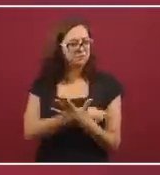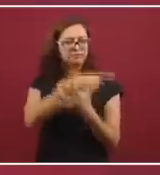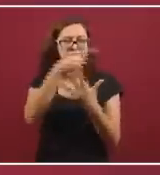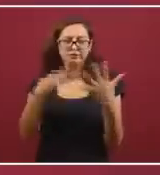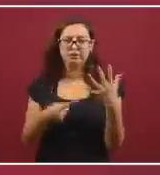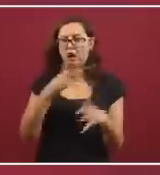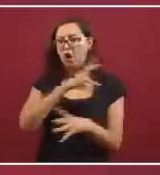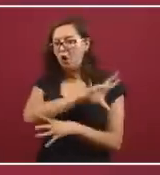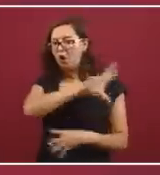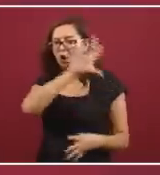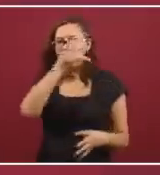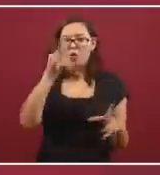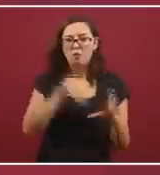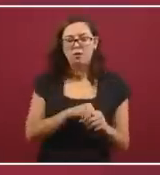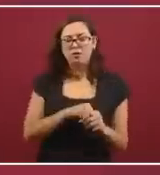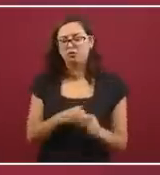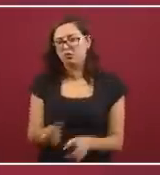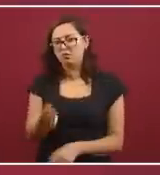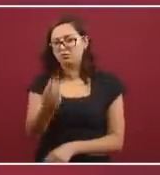una buena dieta